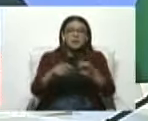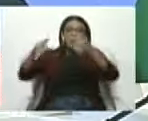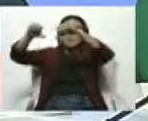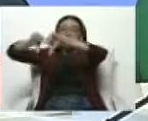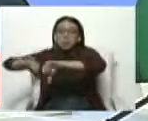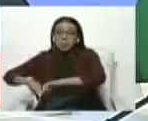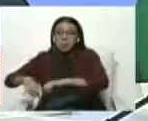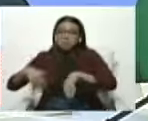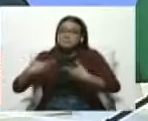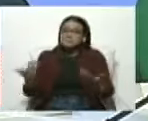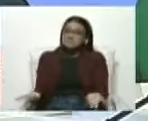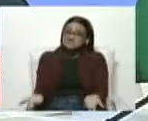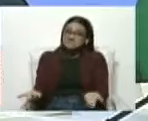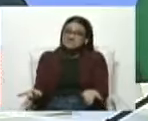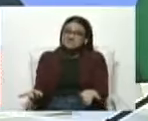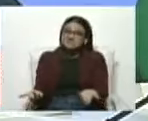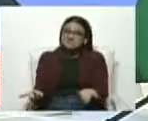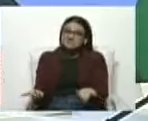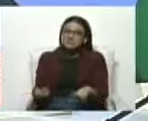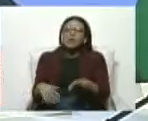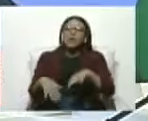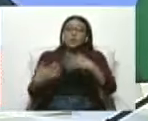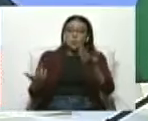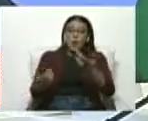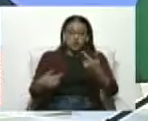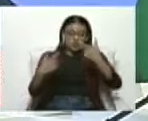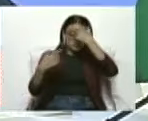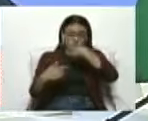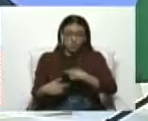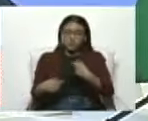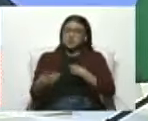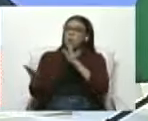¿Qué conseguí aplaudiendo las sanciones? Nada.